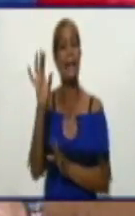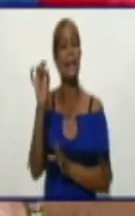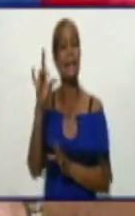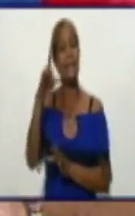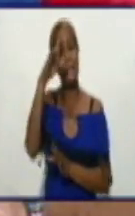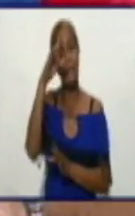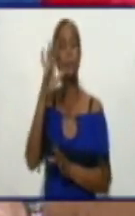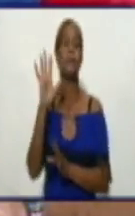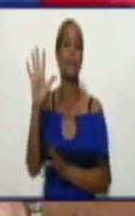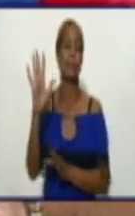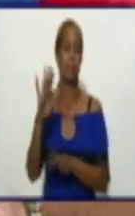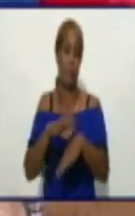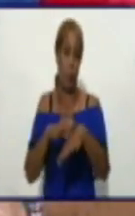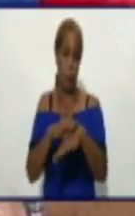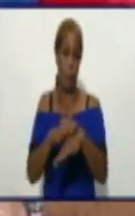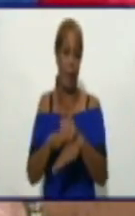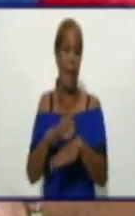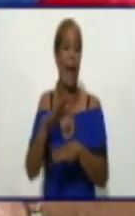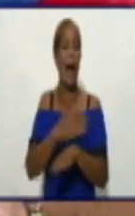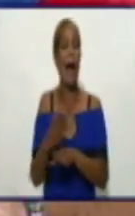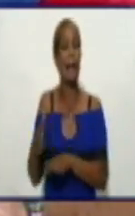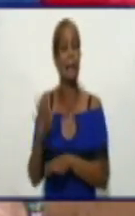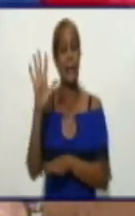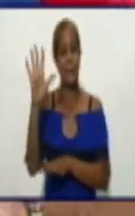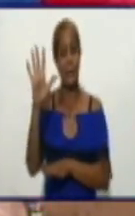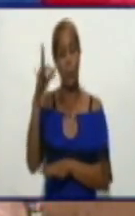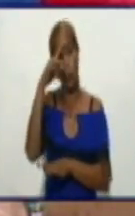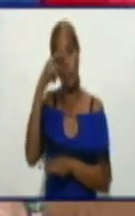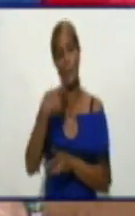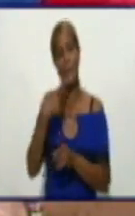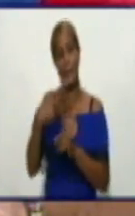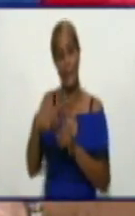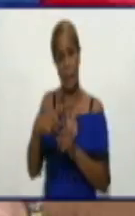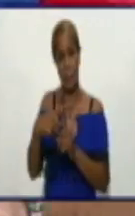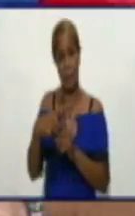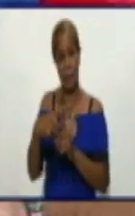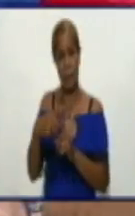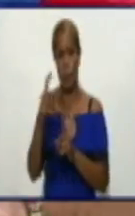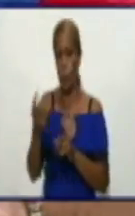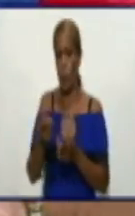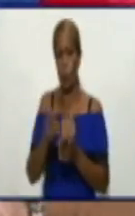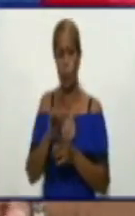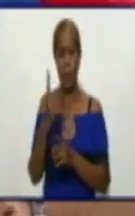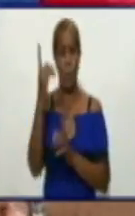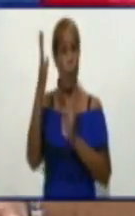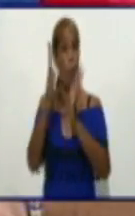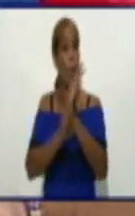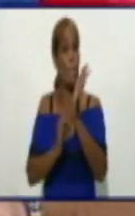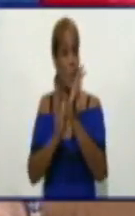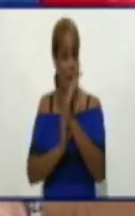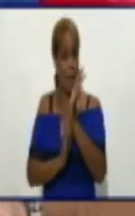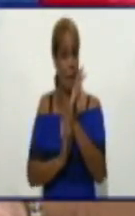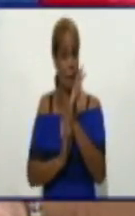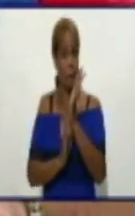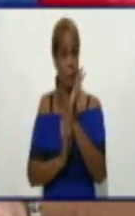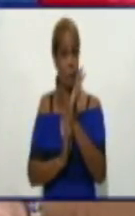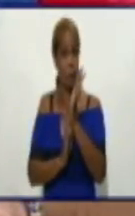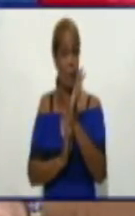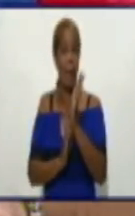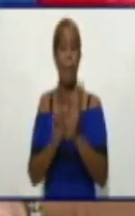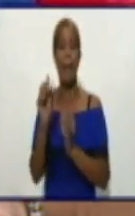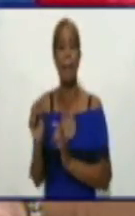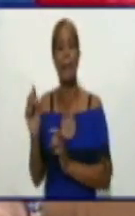5 de septiembre, disculpe, 5 de septiembre, con un término de 30 días natural, es decir, un mes, para poder las personas que no se